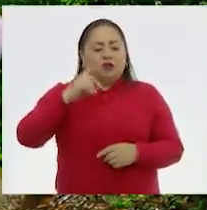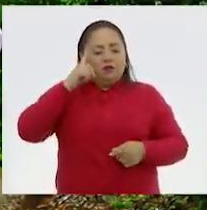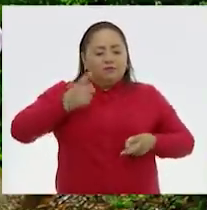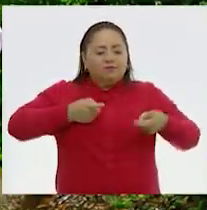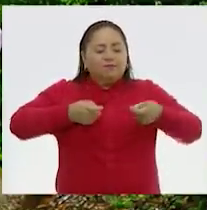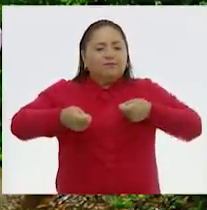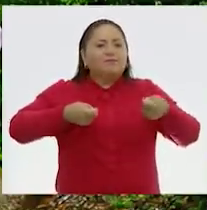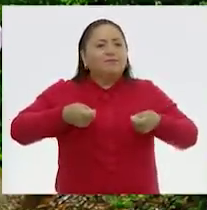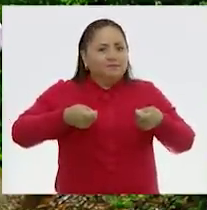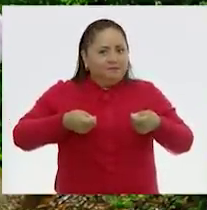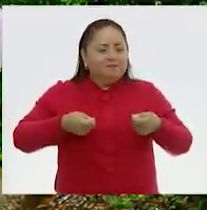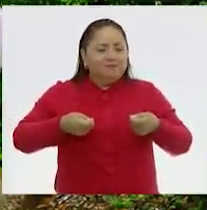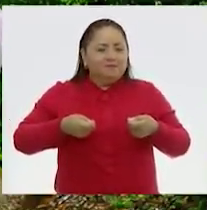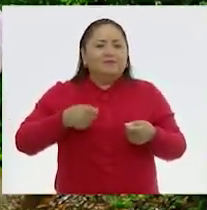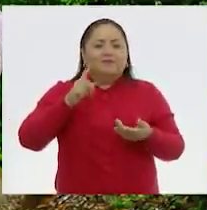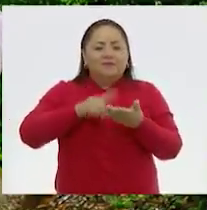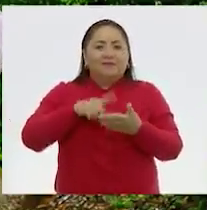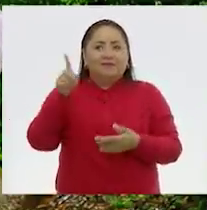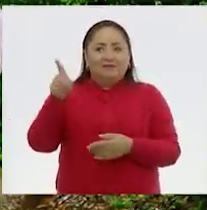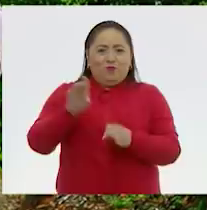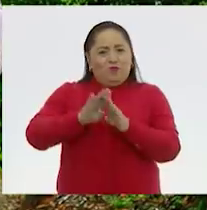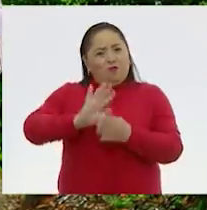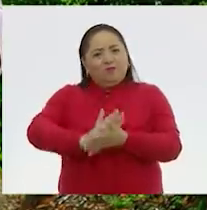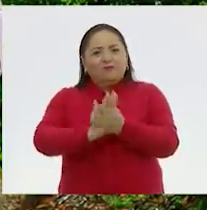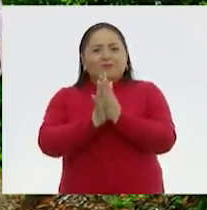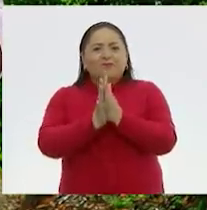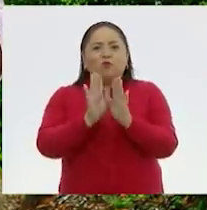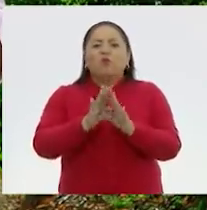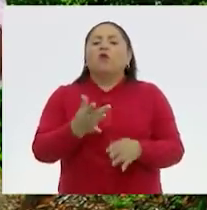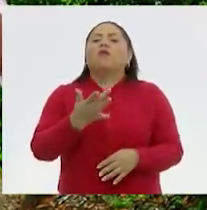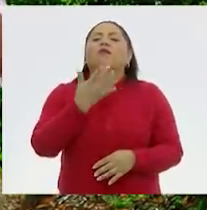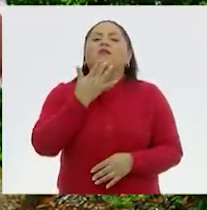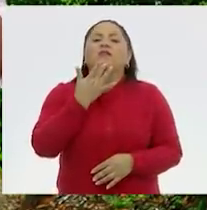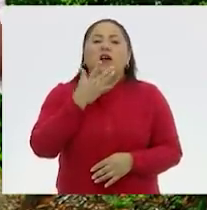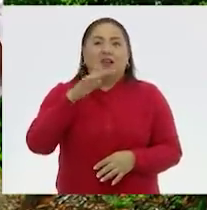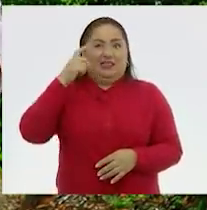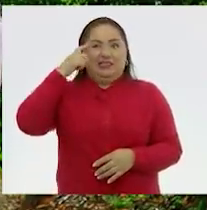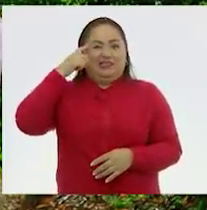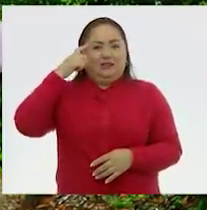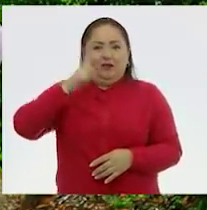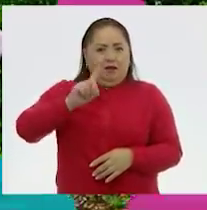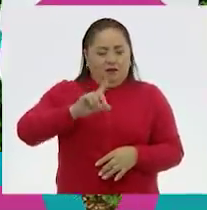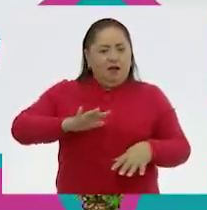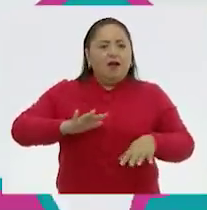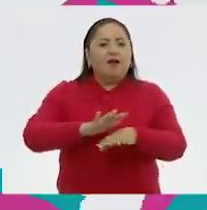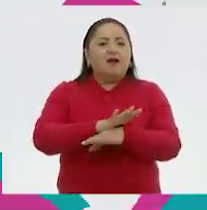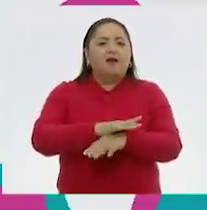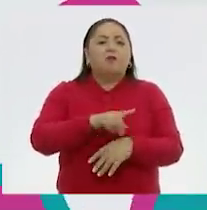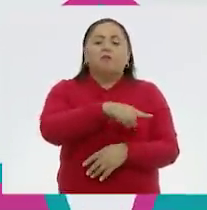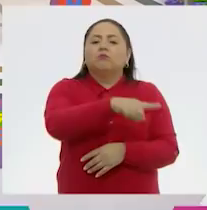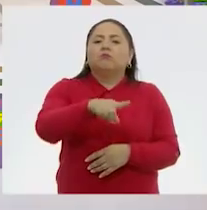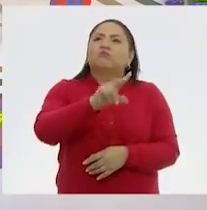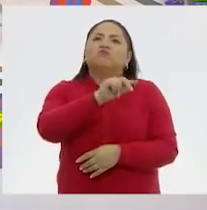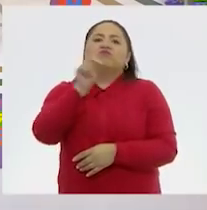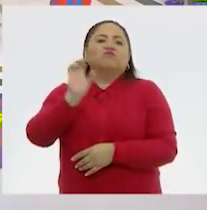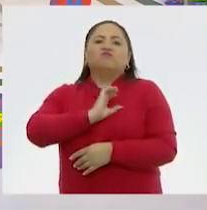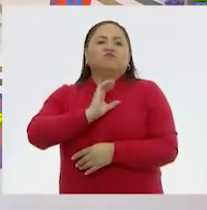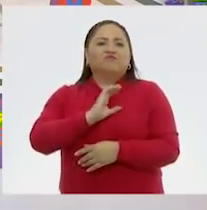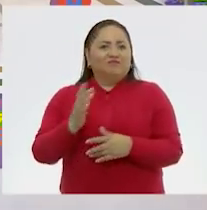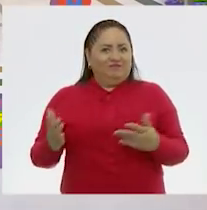esa emoción que lo convertía en un dinosaurio furioso al que nadie quería.